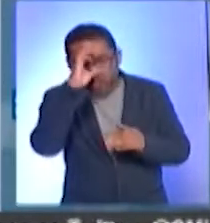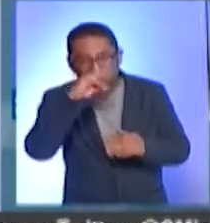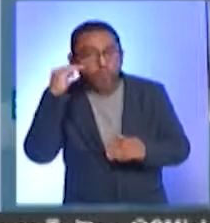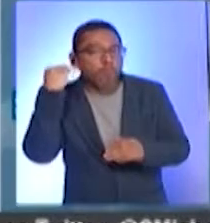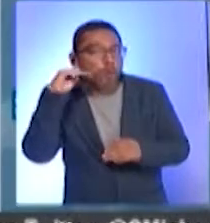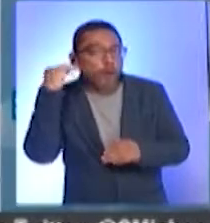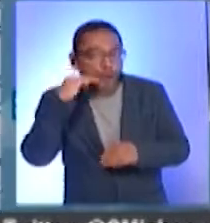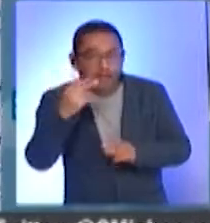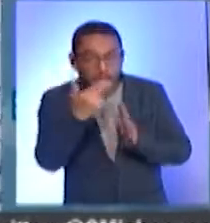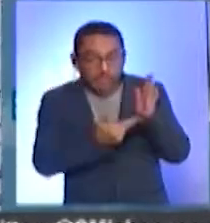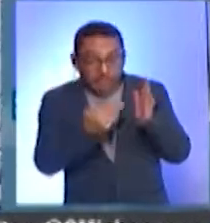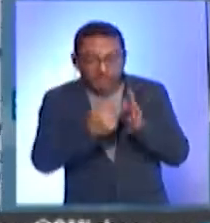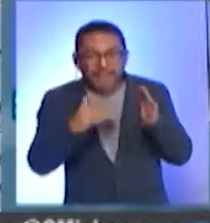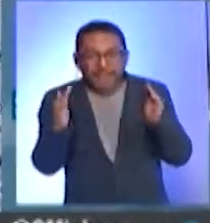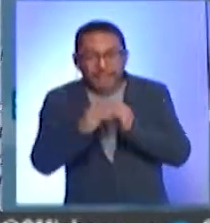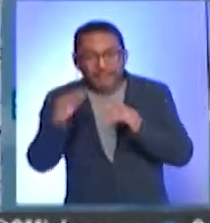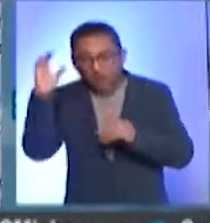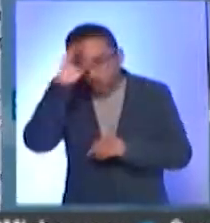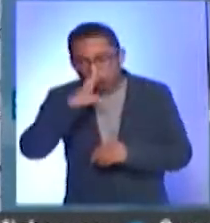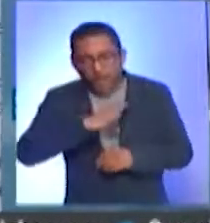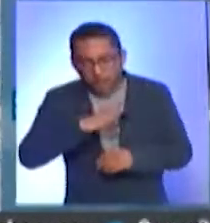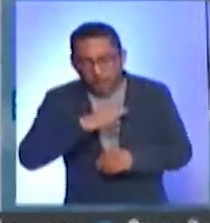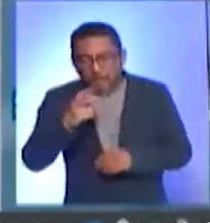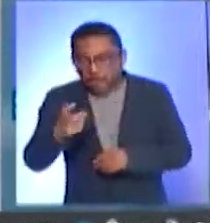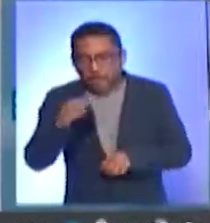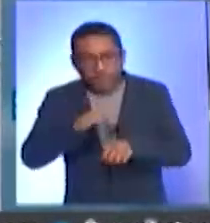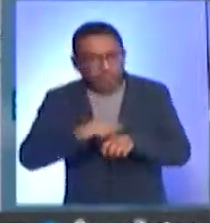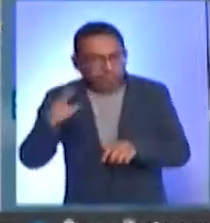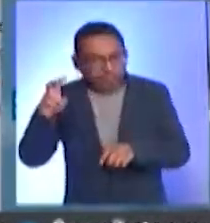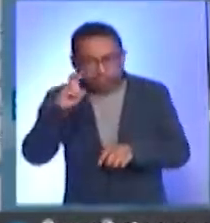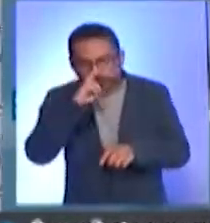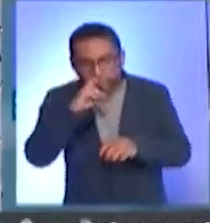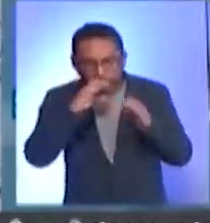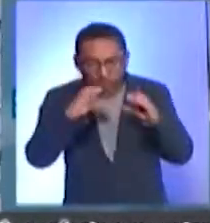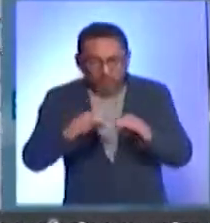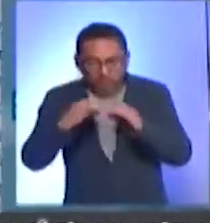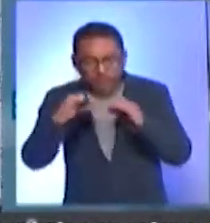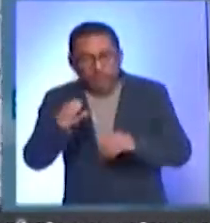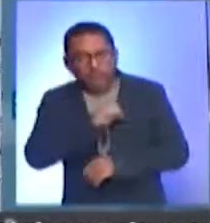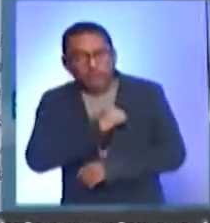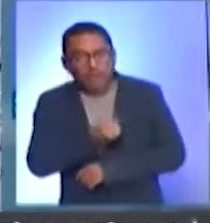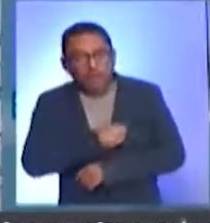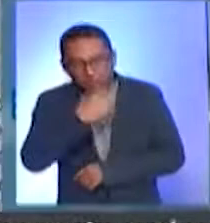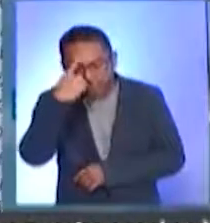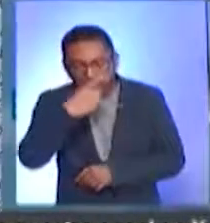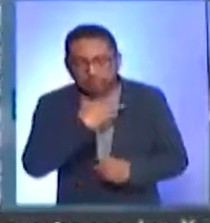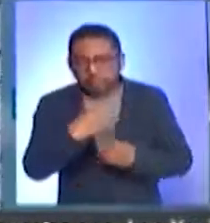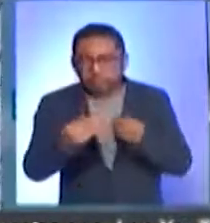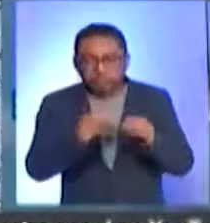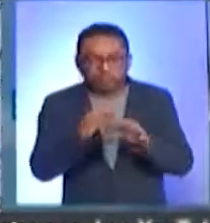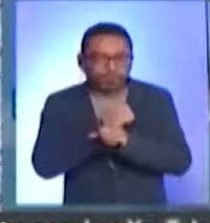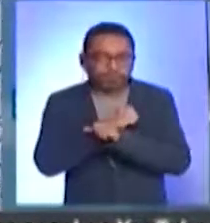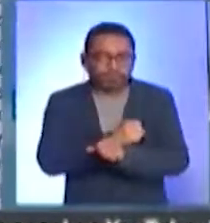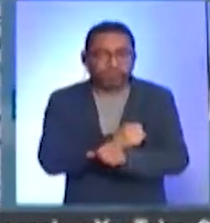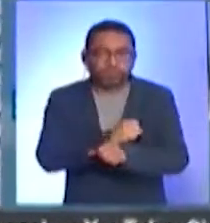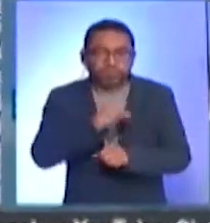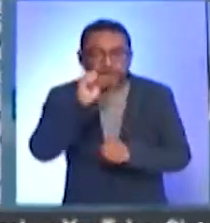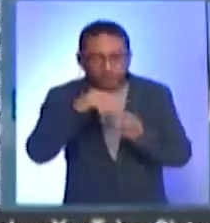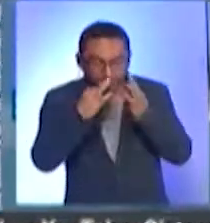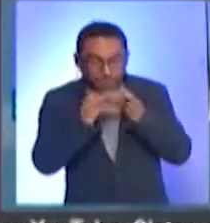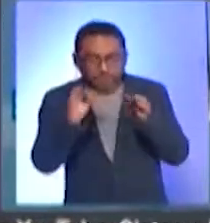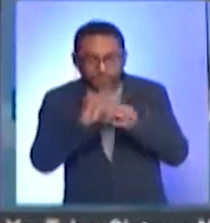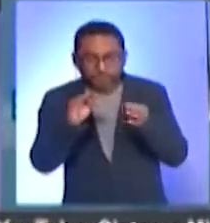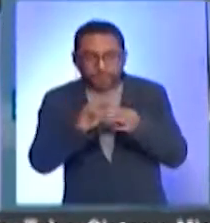talleres que se ofrecen en la casa de la cultura se desarrollan bajo las más estrictas normas de sanidad para prevenir el virus del cob y 19 porque mora díaz de león ecm